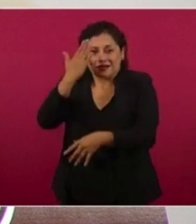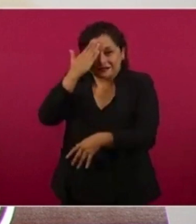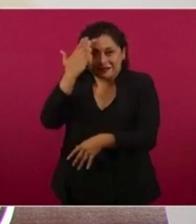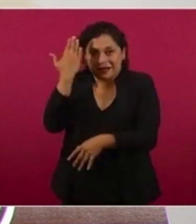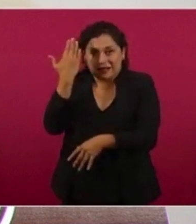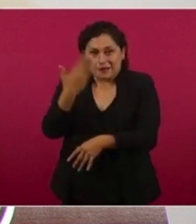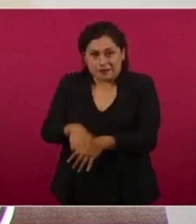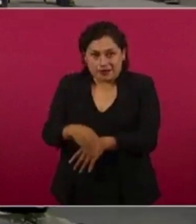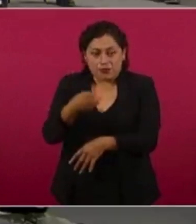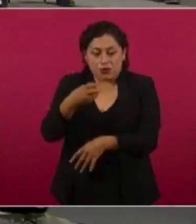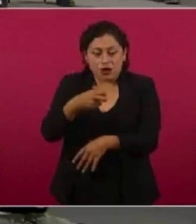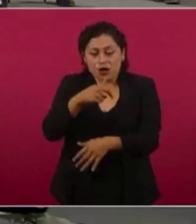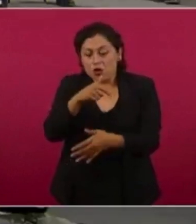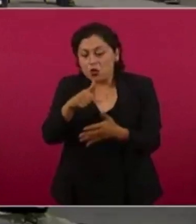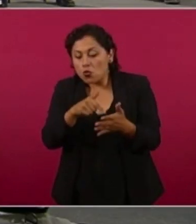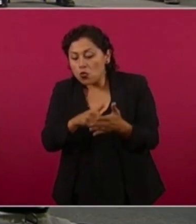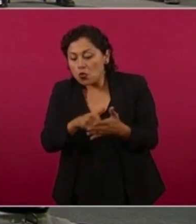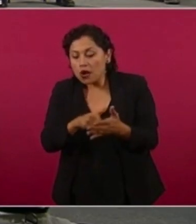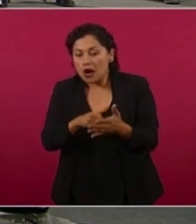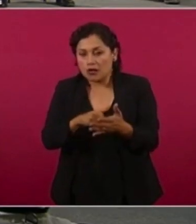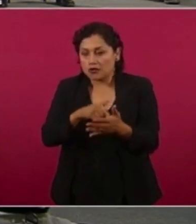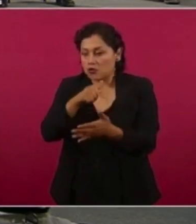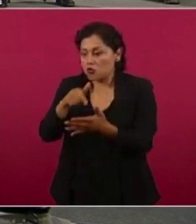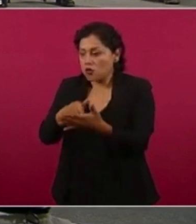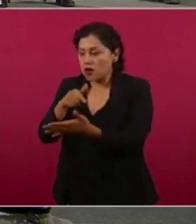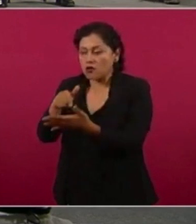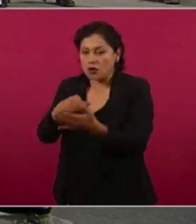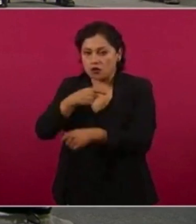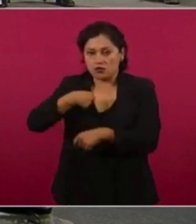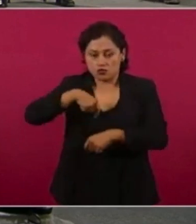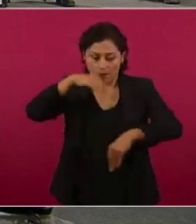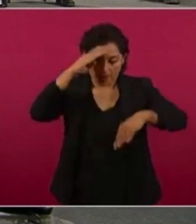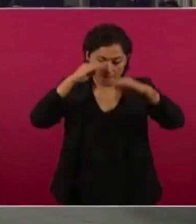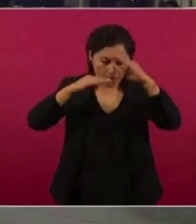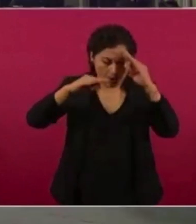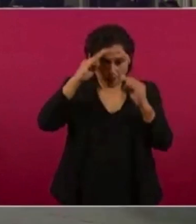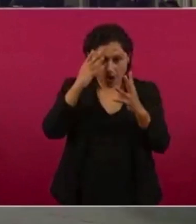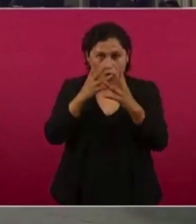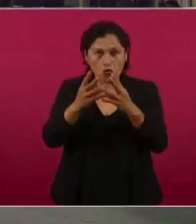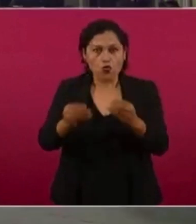en donde tenemos que encontrar soluciones adecuadas.